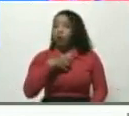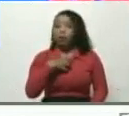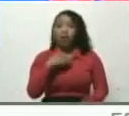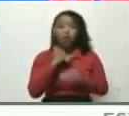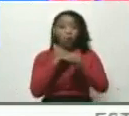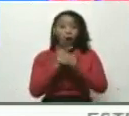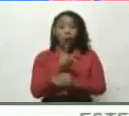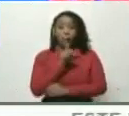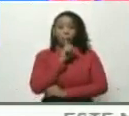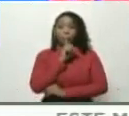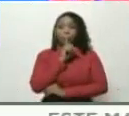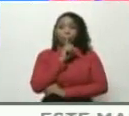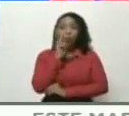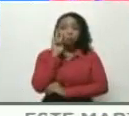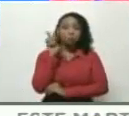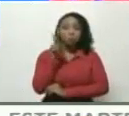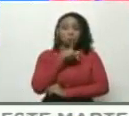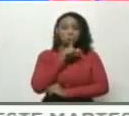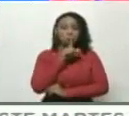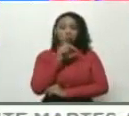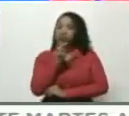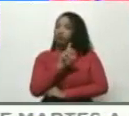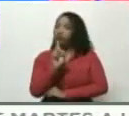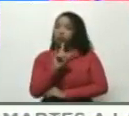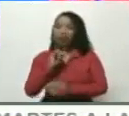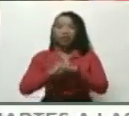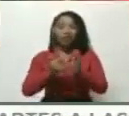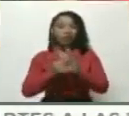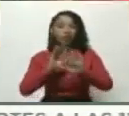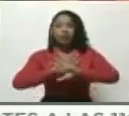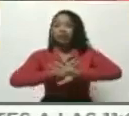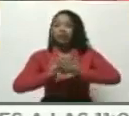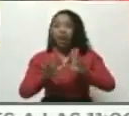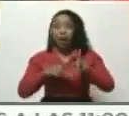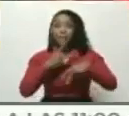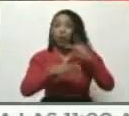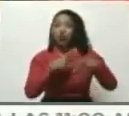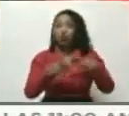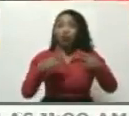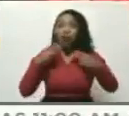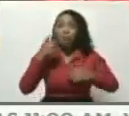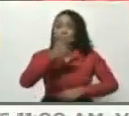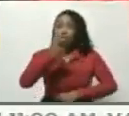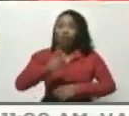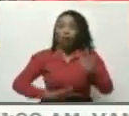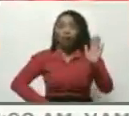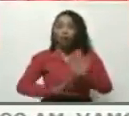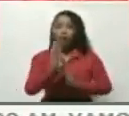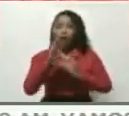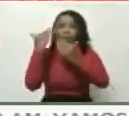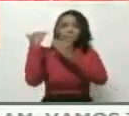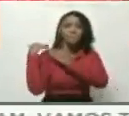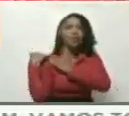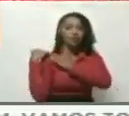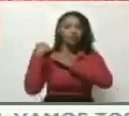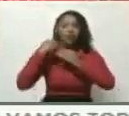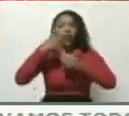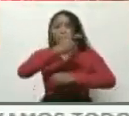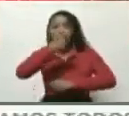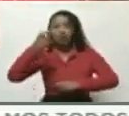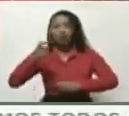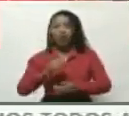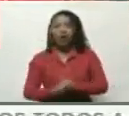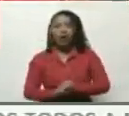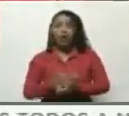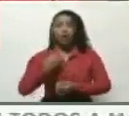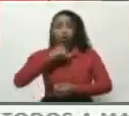callados ante lo que significa que ya lo que produce el ser humano supera el peso de la biomasa, que